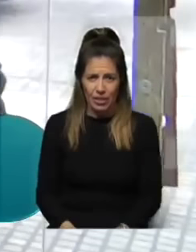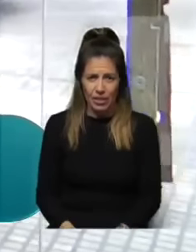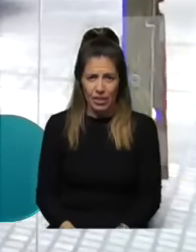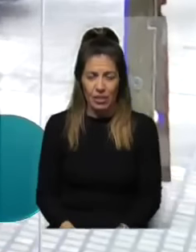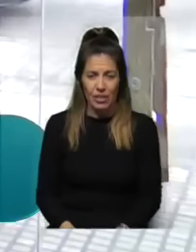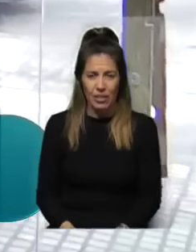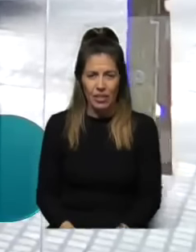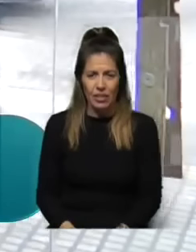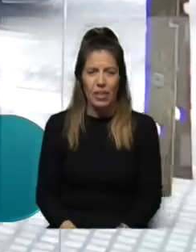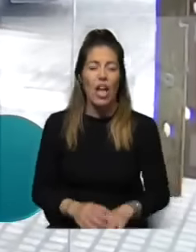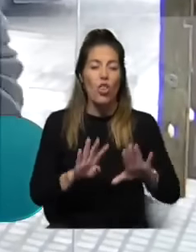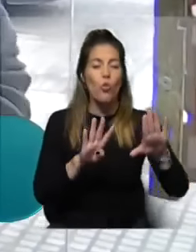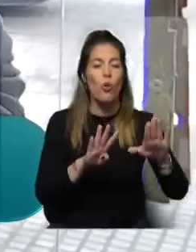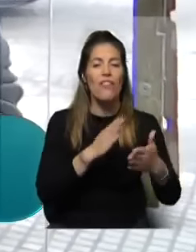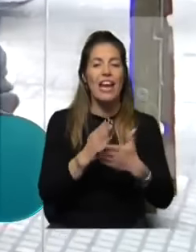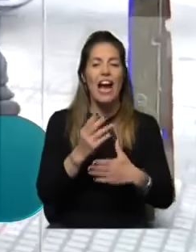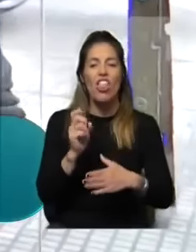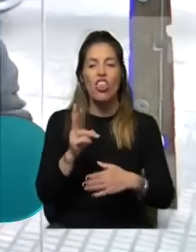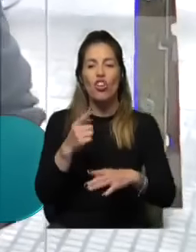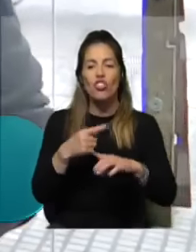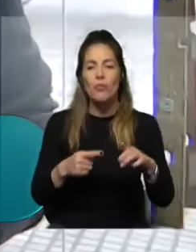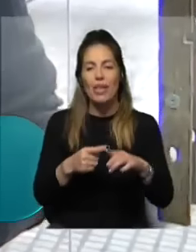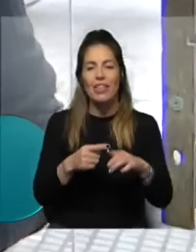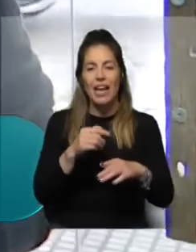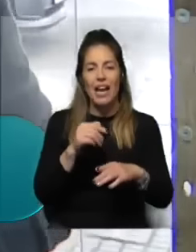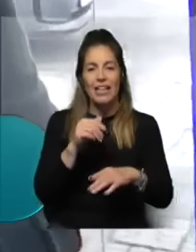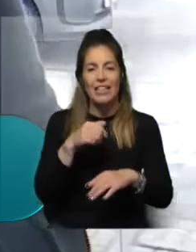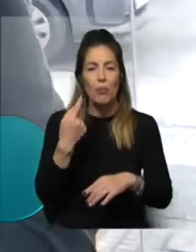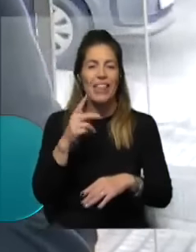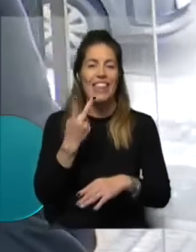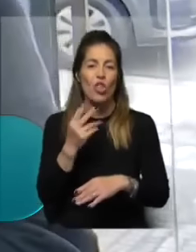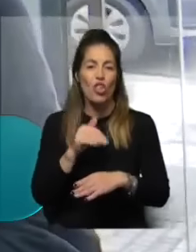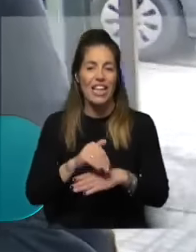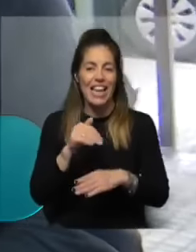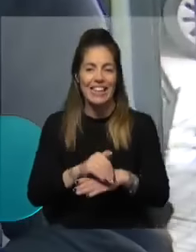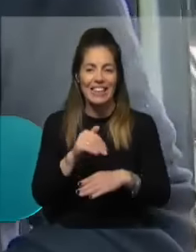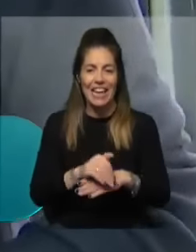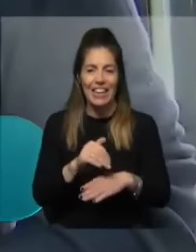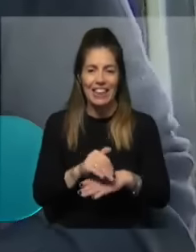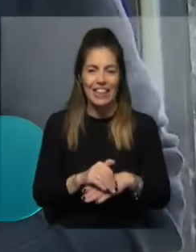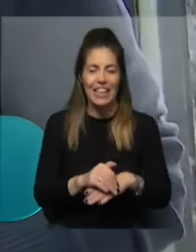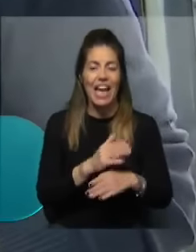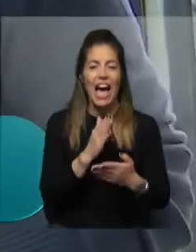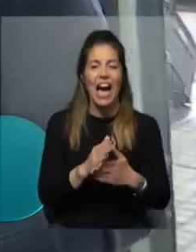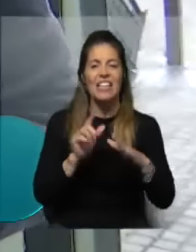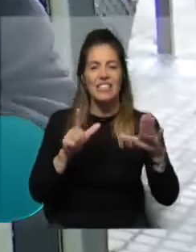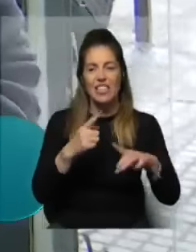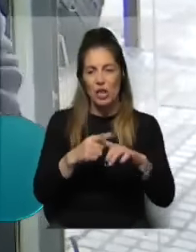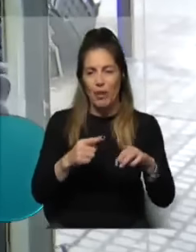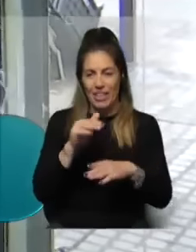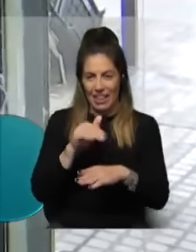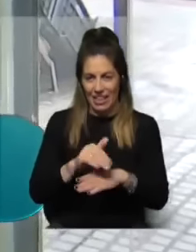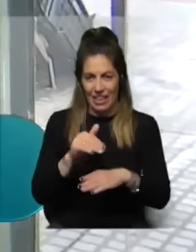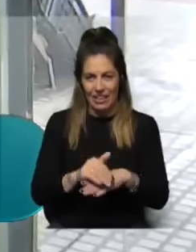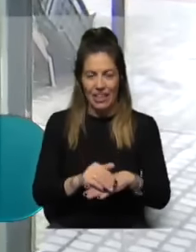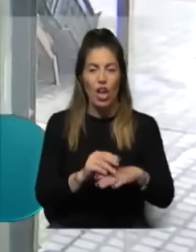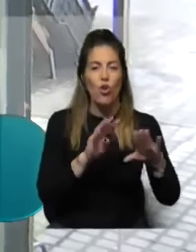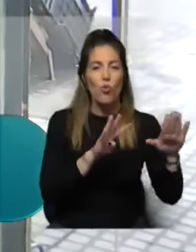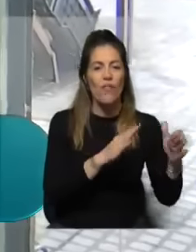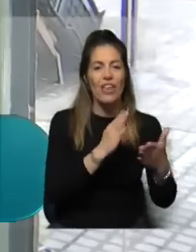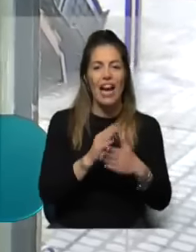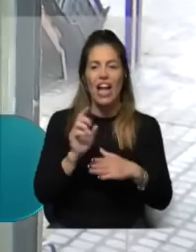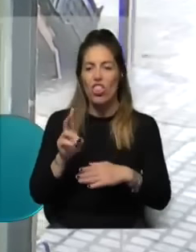Tano? De 9 a 12.30 y de 14 a 19.30. De 14 a 19.30 a la tarde. Ahí va. ¿Y en la mañana me dijo? De 9 a 12.30.